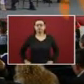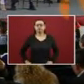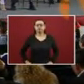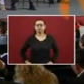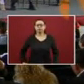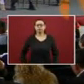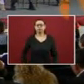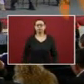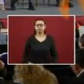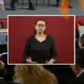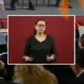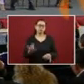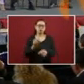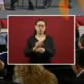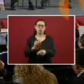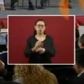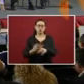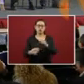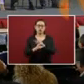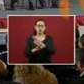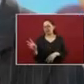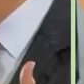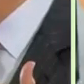básicamente la información.